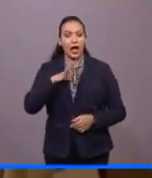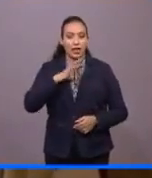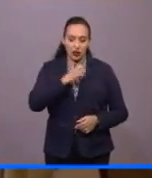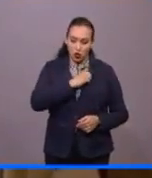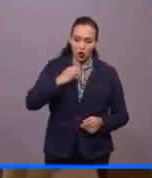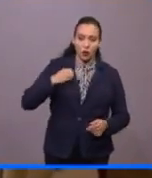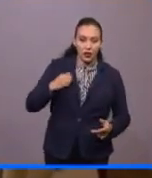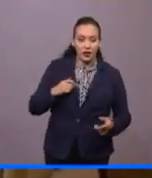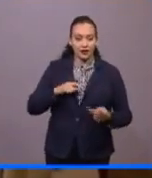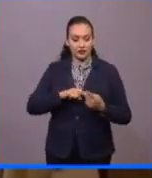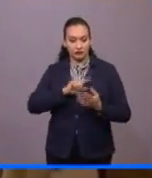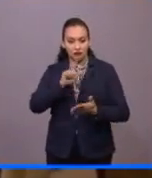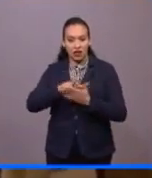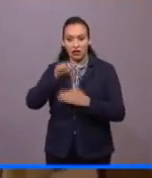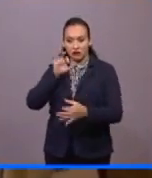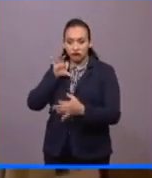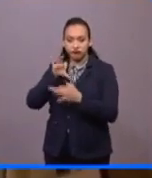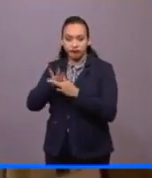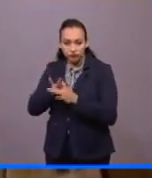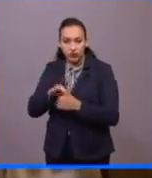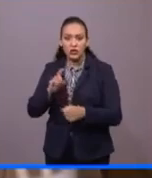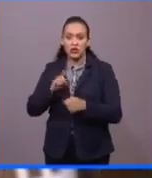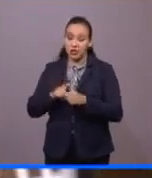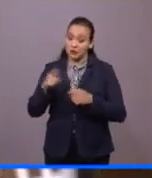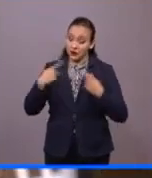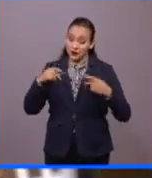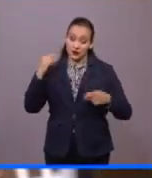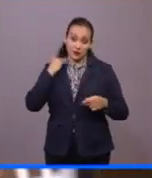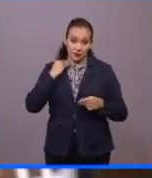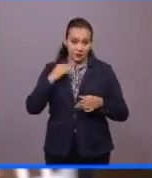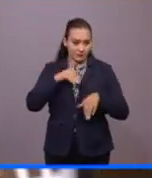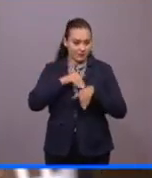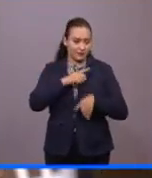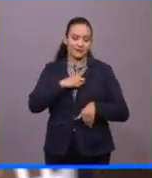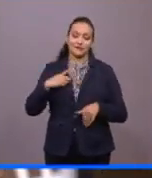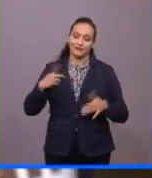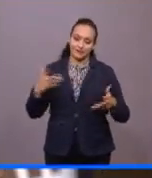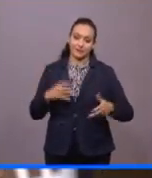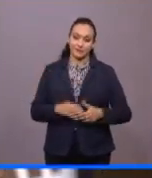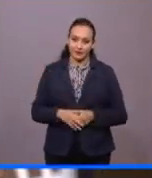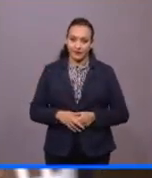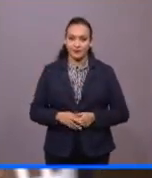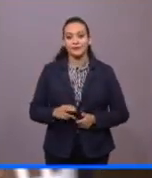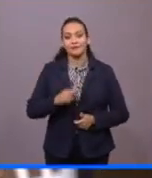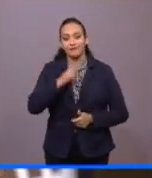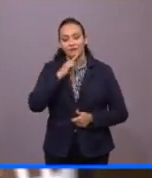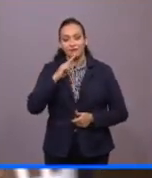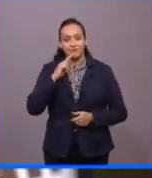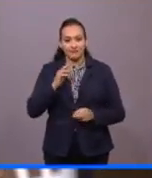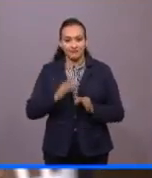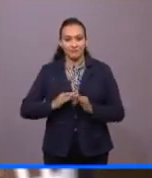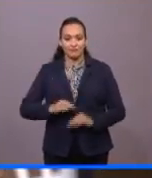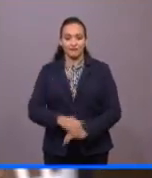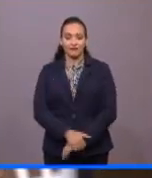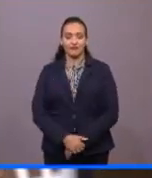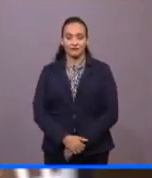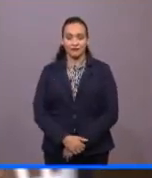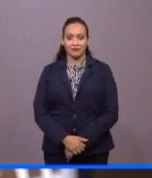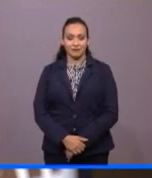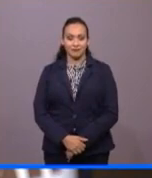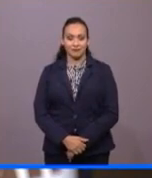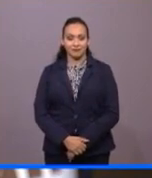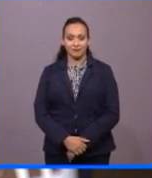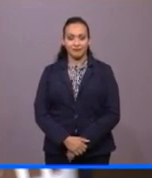obligaciones, vinculaciones a quienes ejercen la profesión jurídica. Para el canal del Poder Judicial de la Federación,